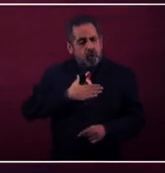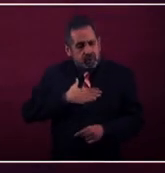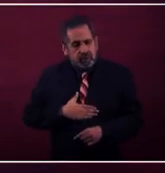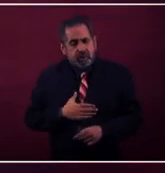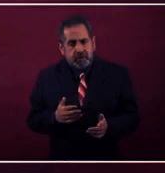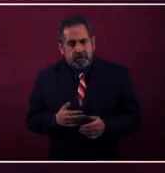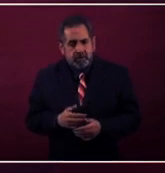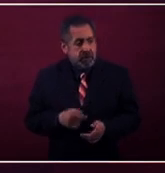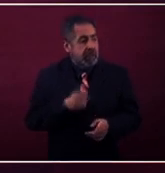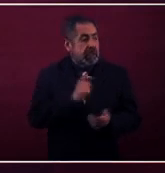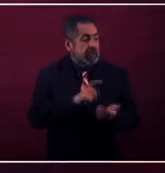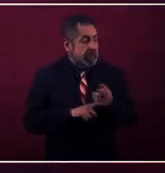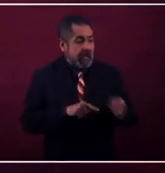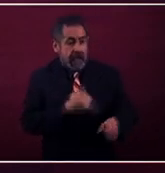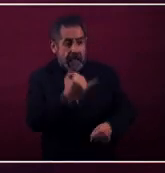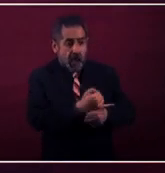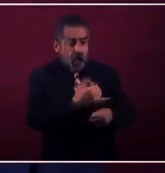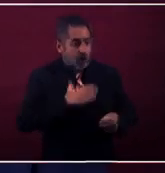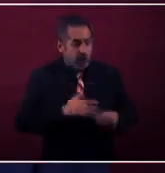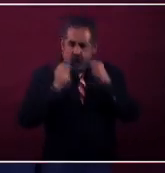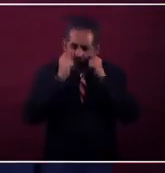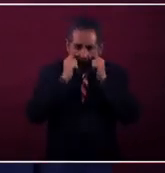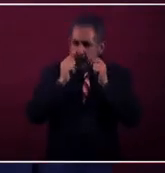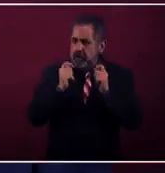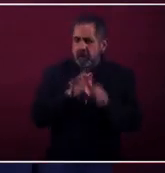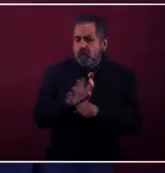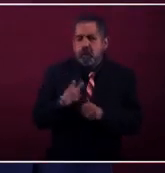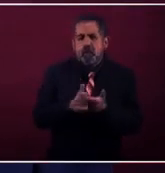si se comete una injusticia, sea del partido que sea,